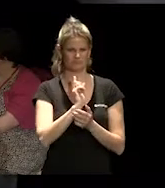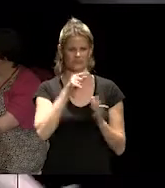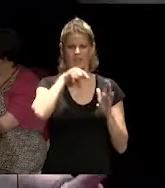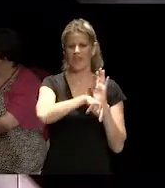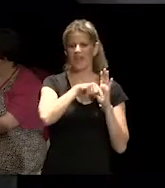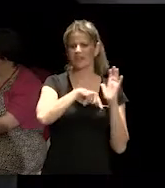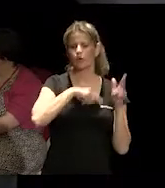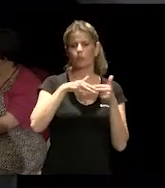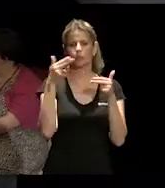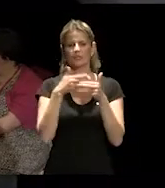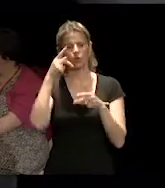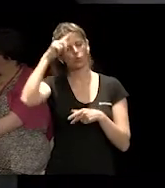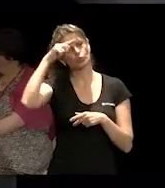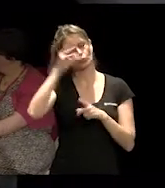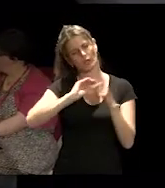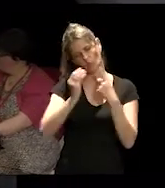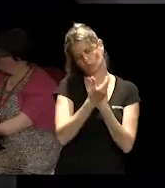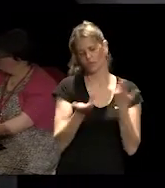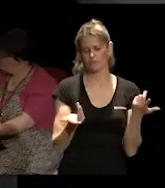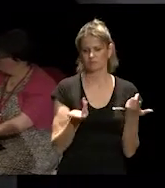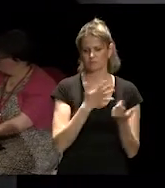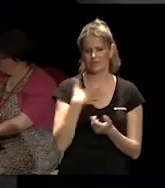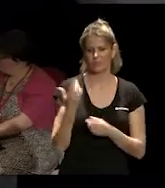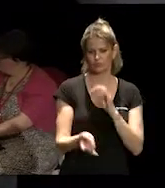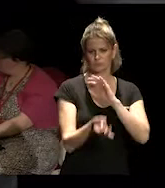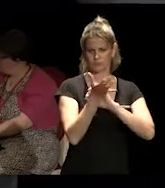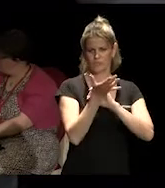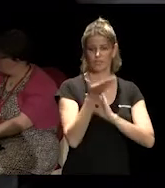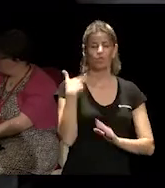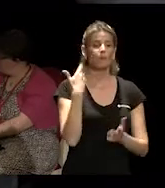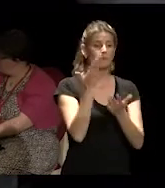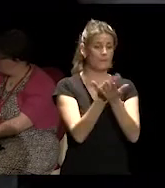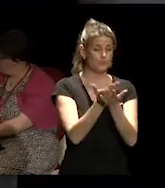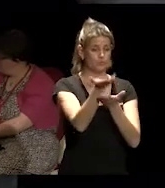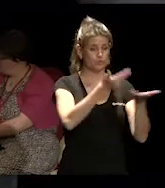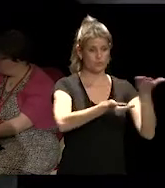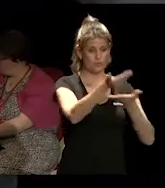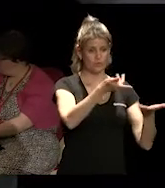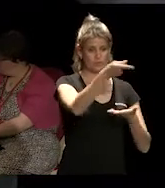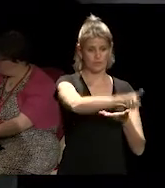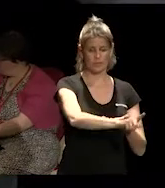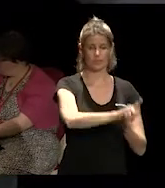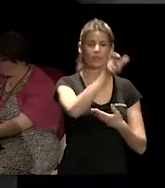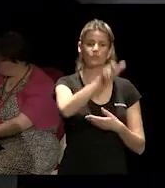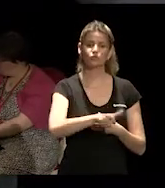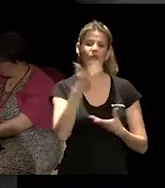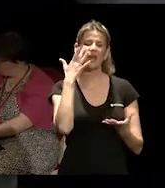y político o cultural. Entonces, pedimos la colaboración de un escenógrafo